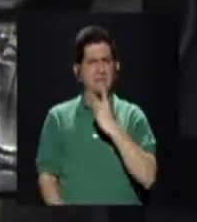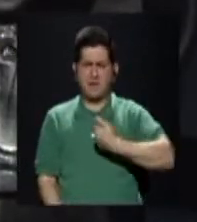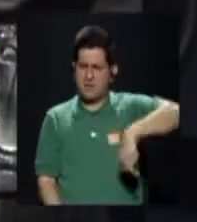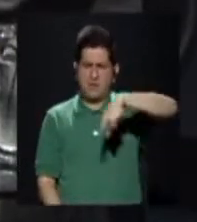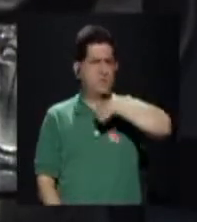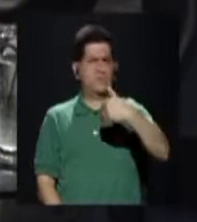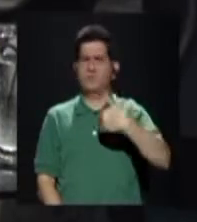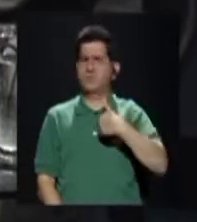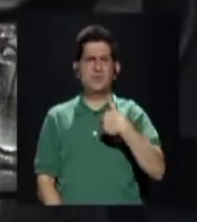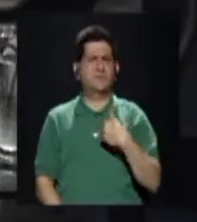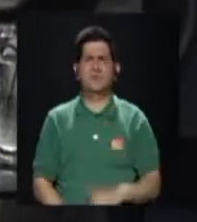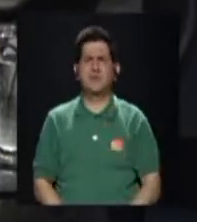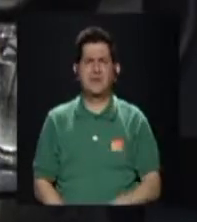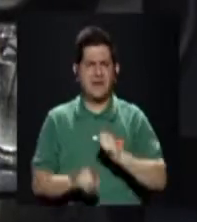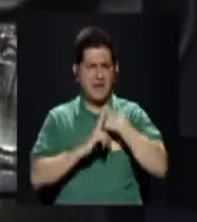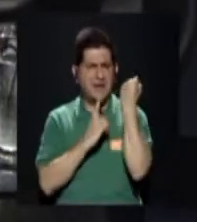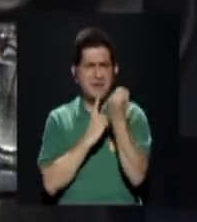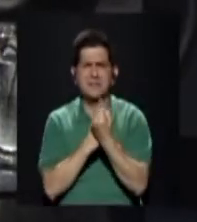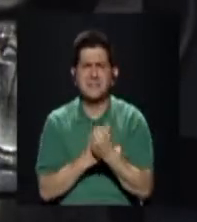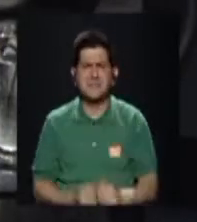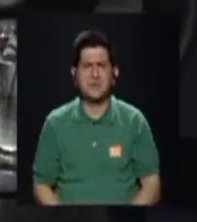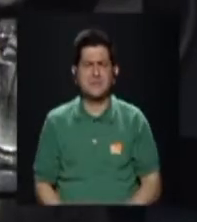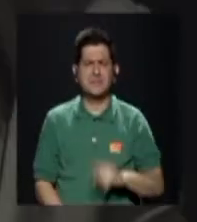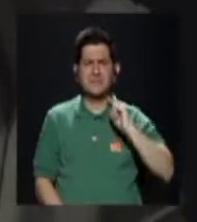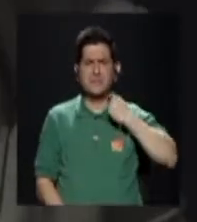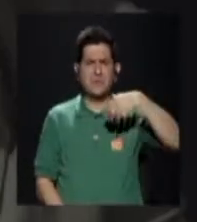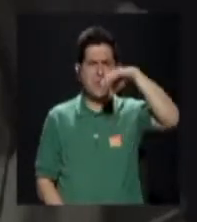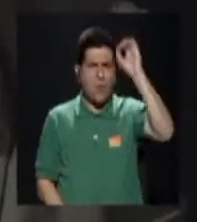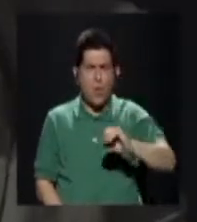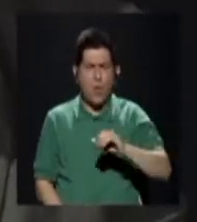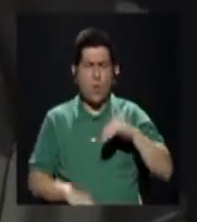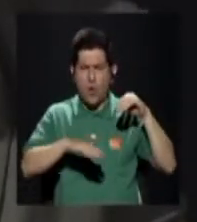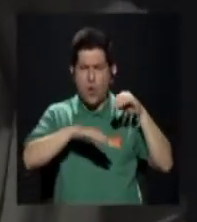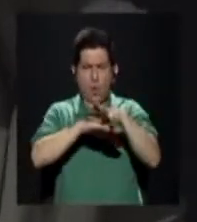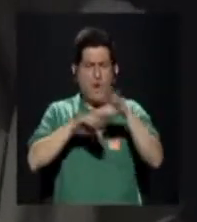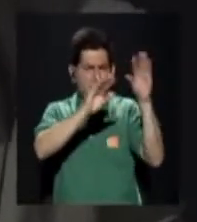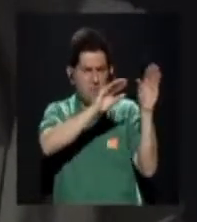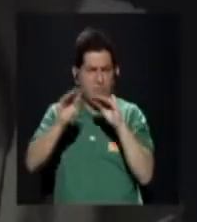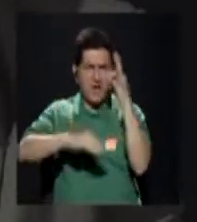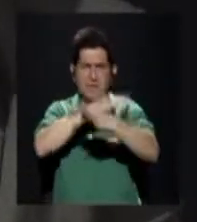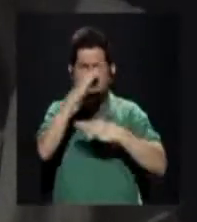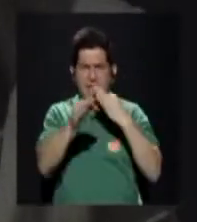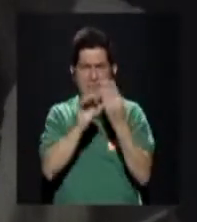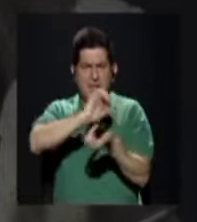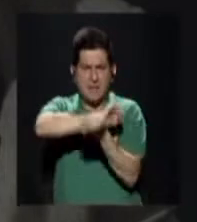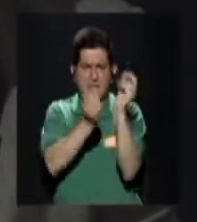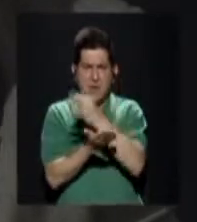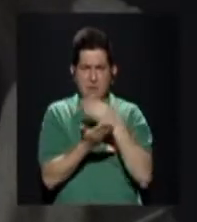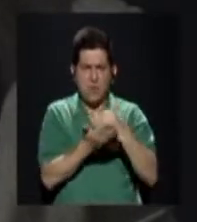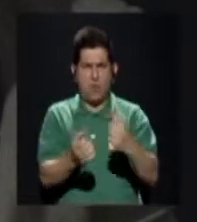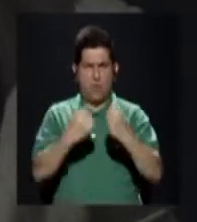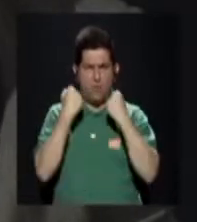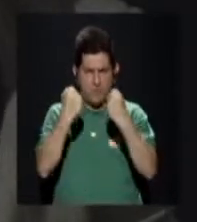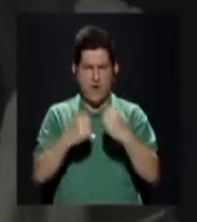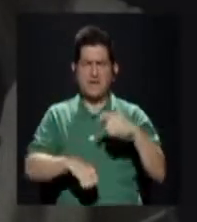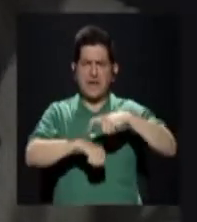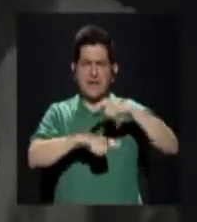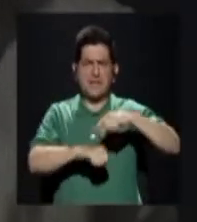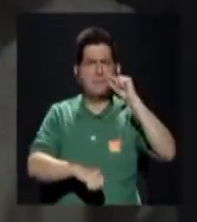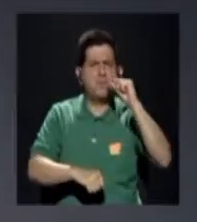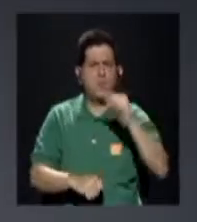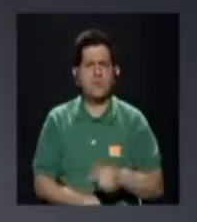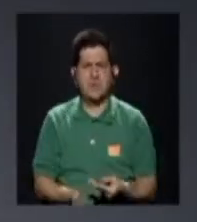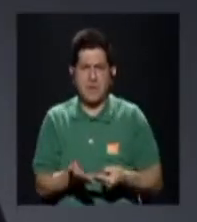no tendríamos que estar viendo expectativas inflacionarias o un efecto de transferencia de tipo de cambio tan fuerte como lo vimos durante las mini